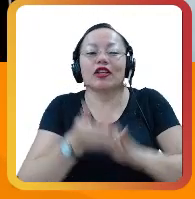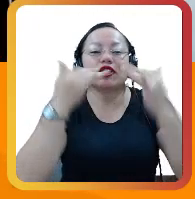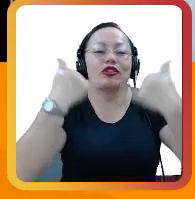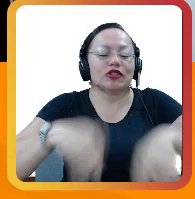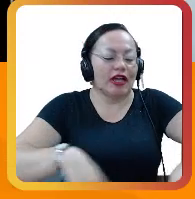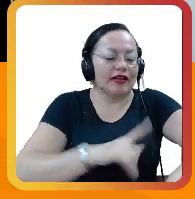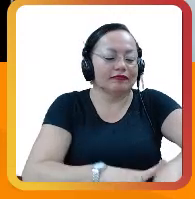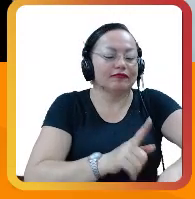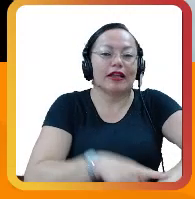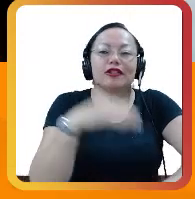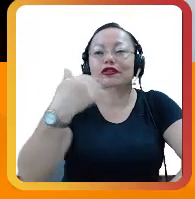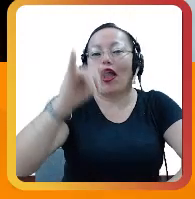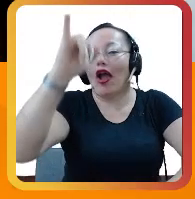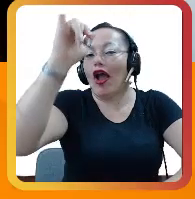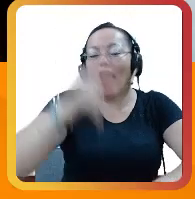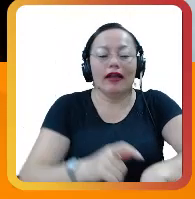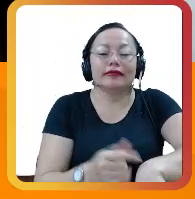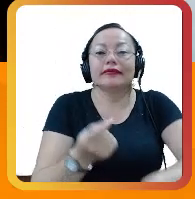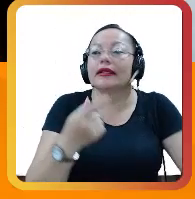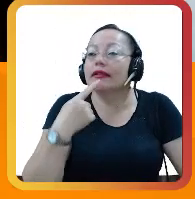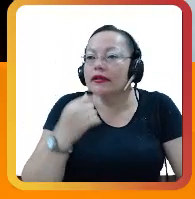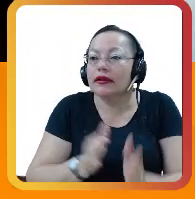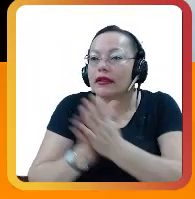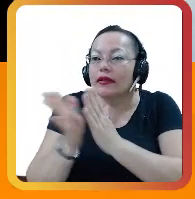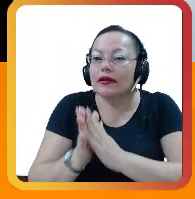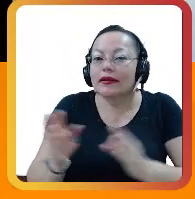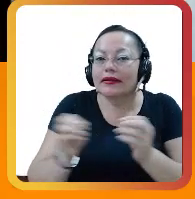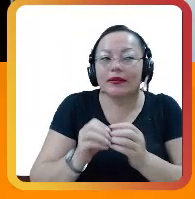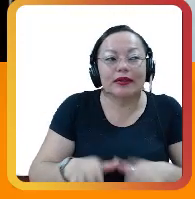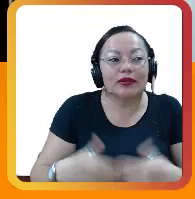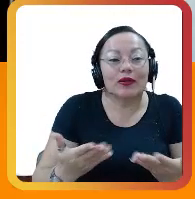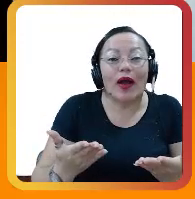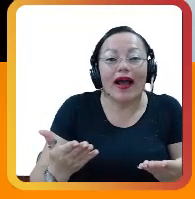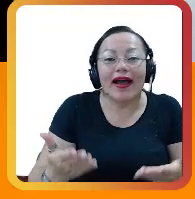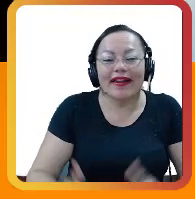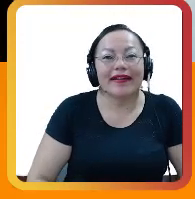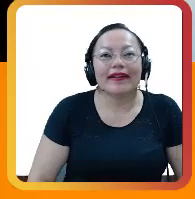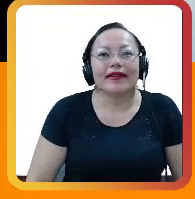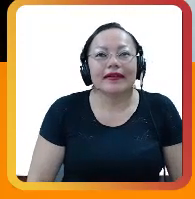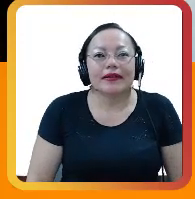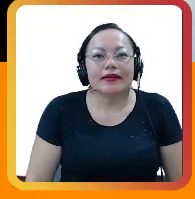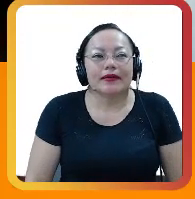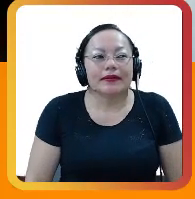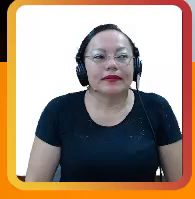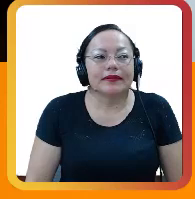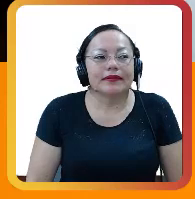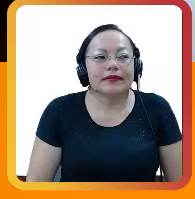final. ¿Me tienes algún otro datico ya para finalizar?